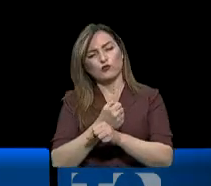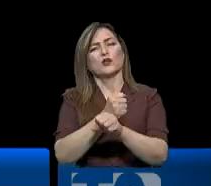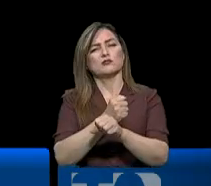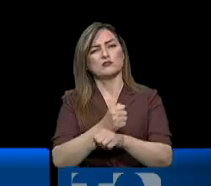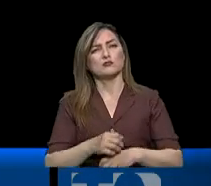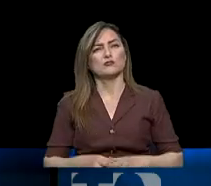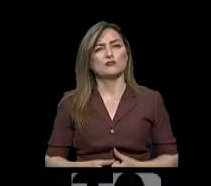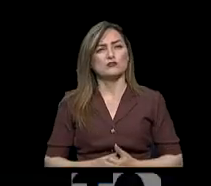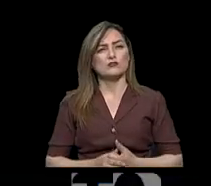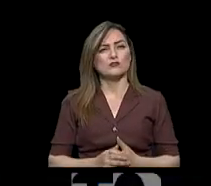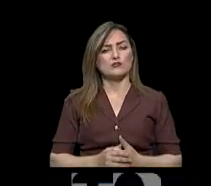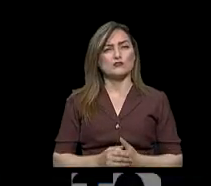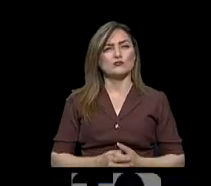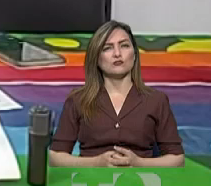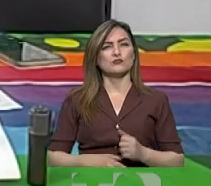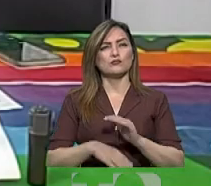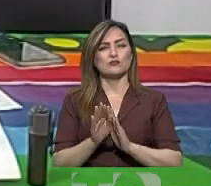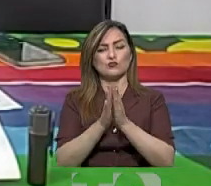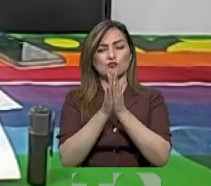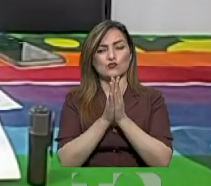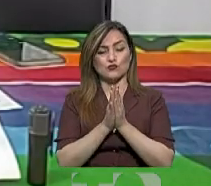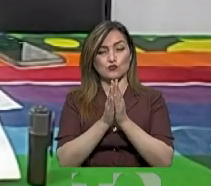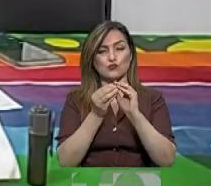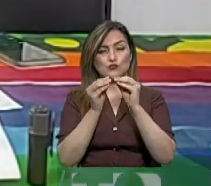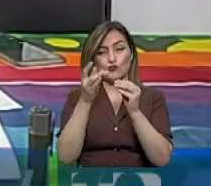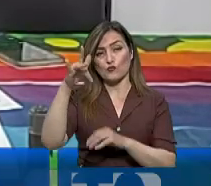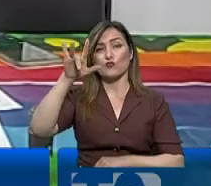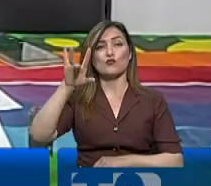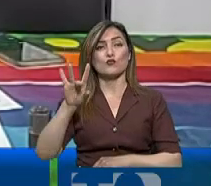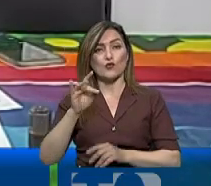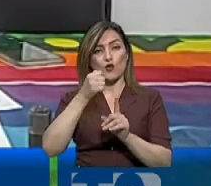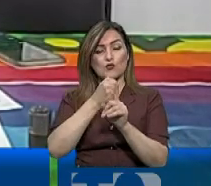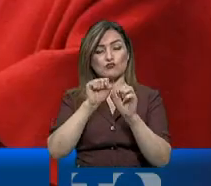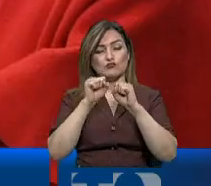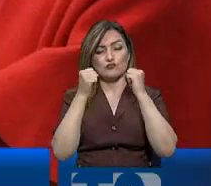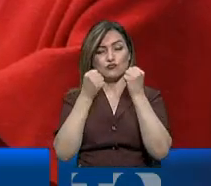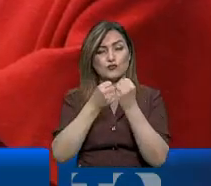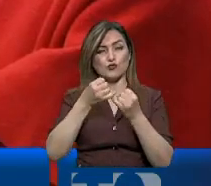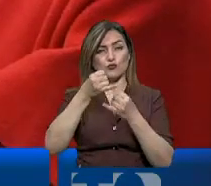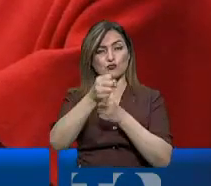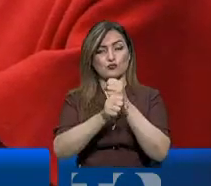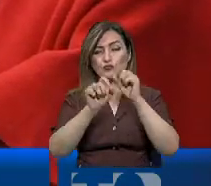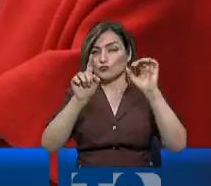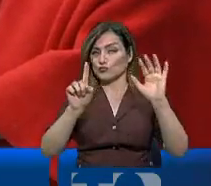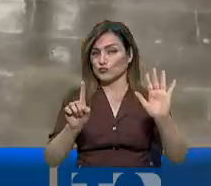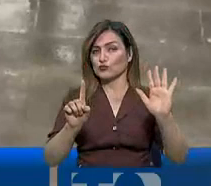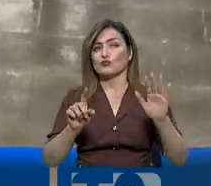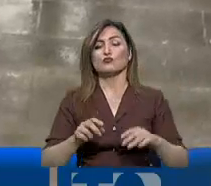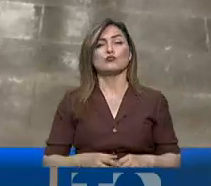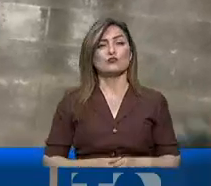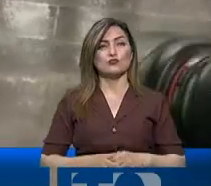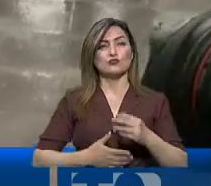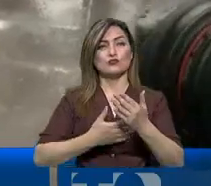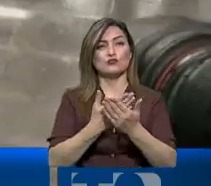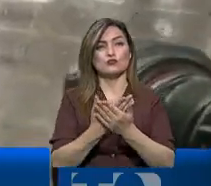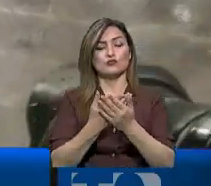elige. La mayoría de las solicitudes que ha presentado Pachacútic son sobre luchadores sociales de los últimos 6 años, sumando las que presentó